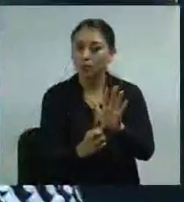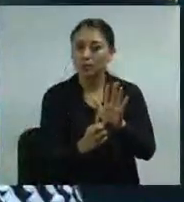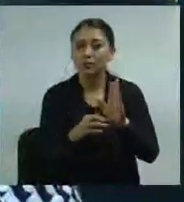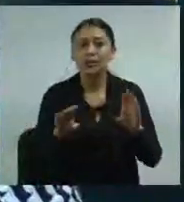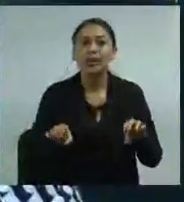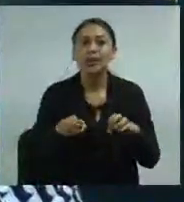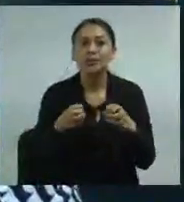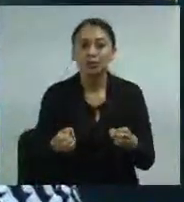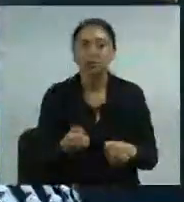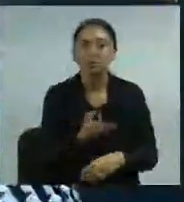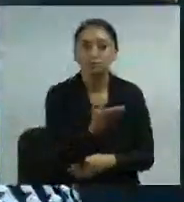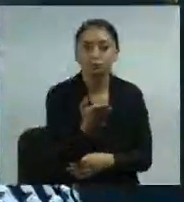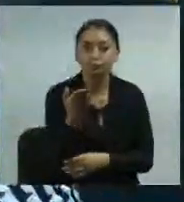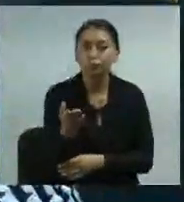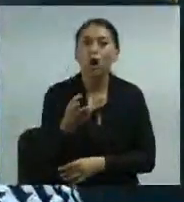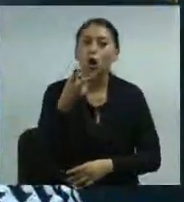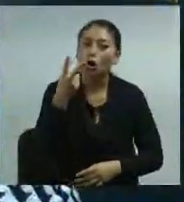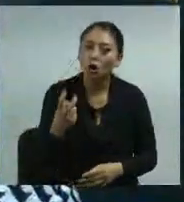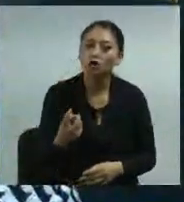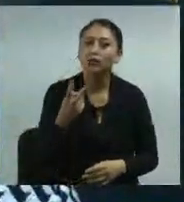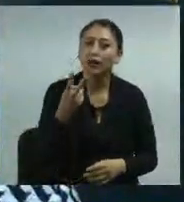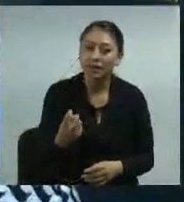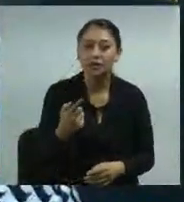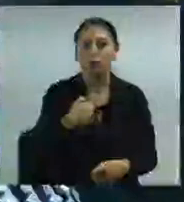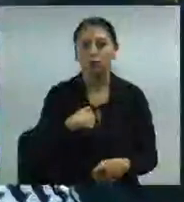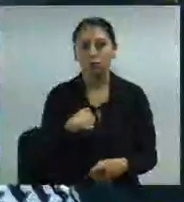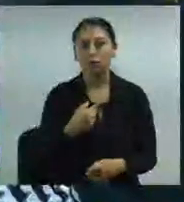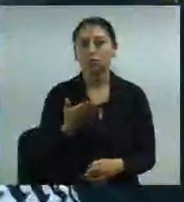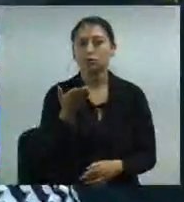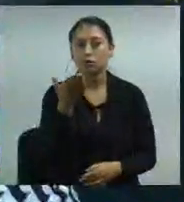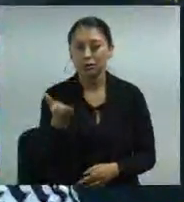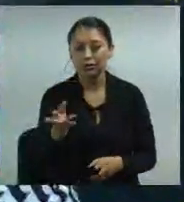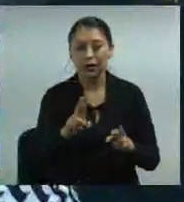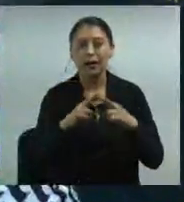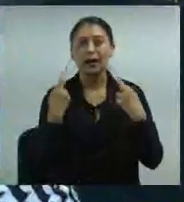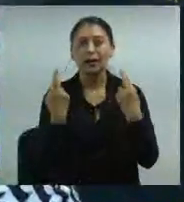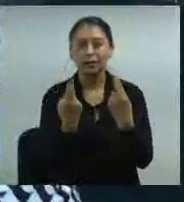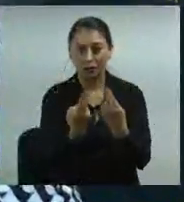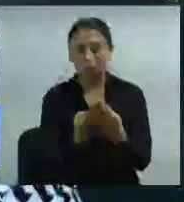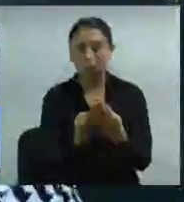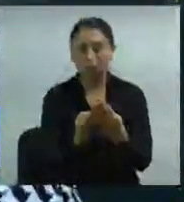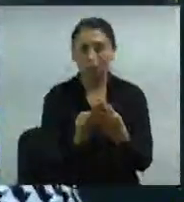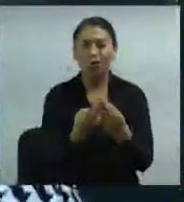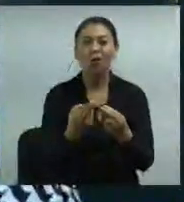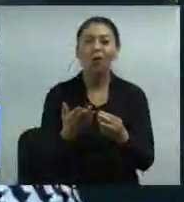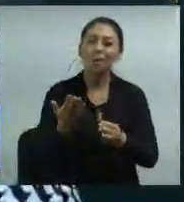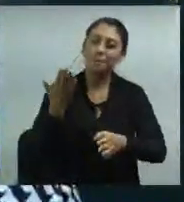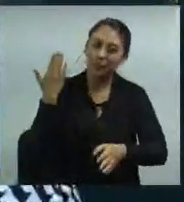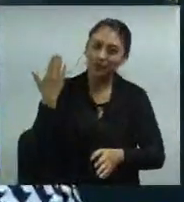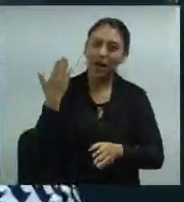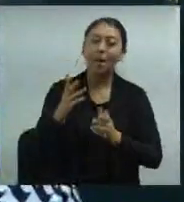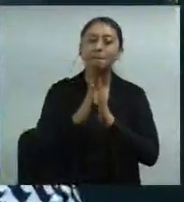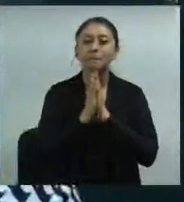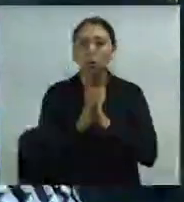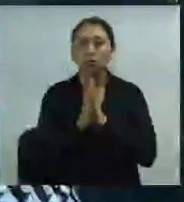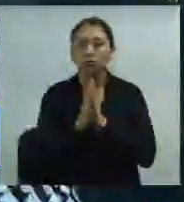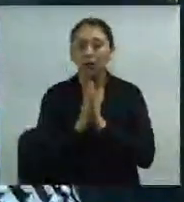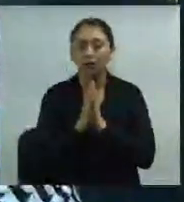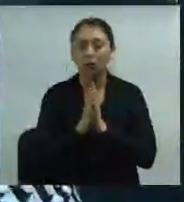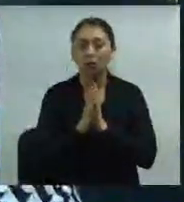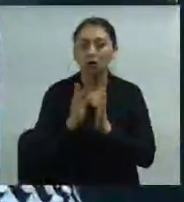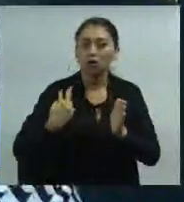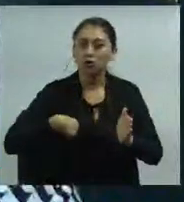a todos ustedes nuevamente, como lo solicité en la reunión de jefes pasado, que por favor, señores, asumamos el